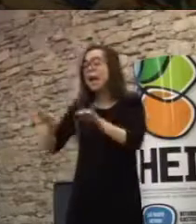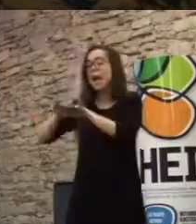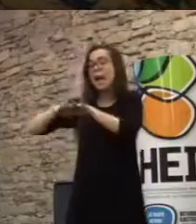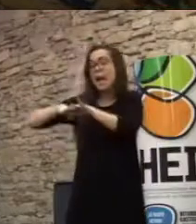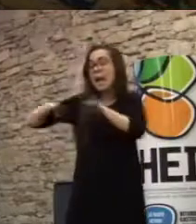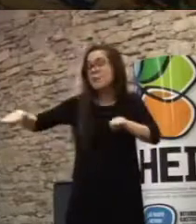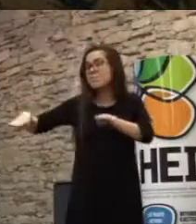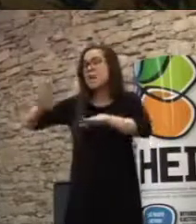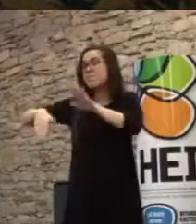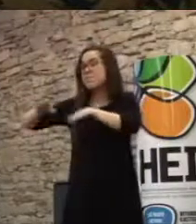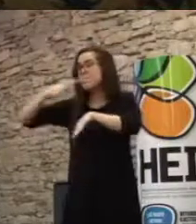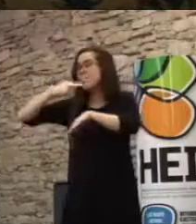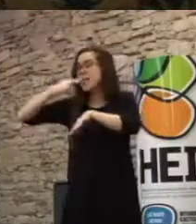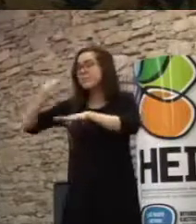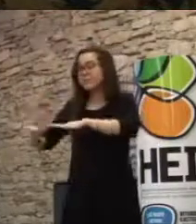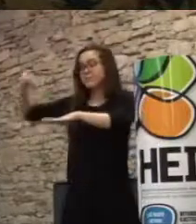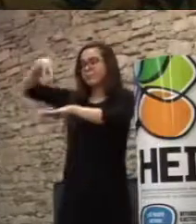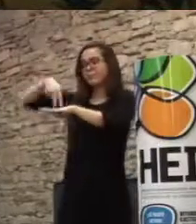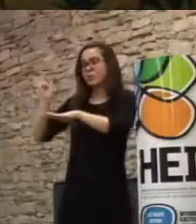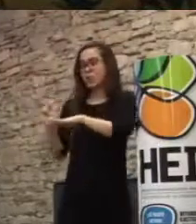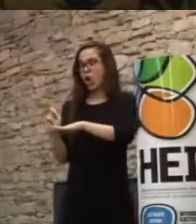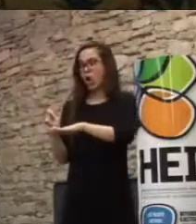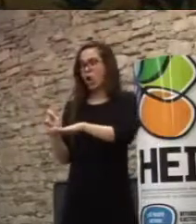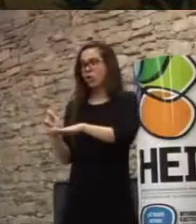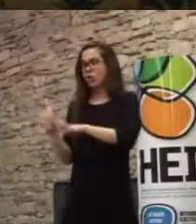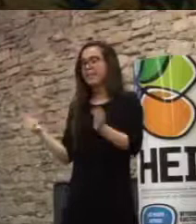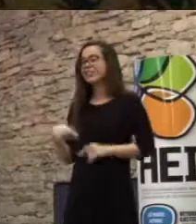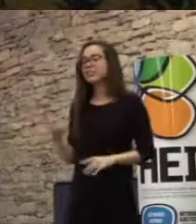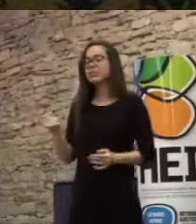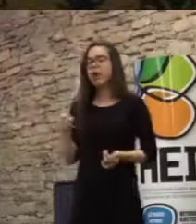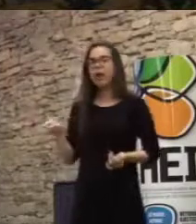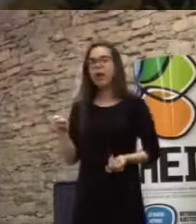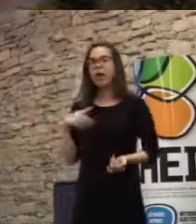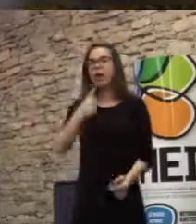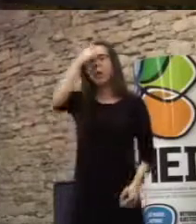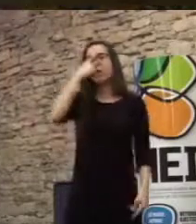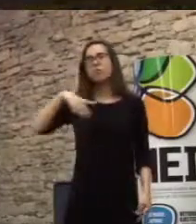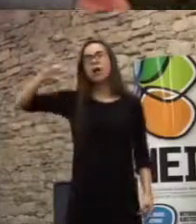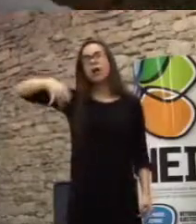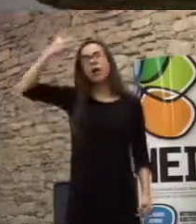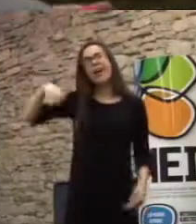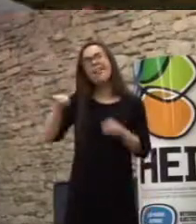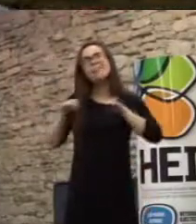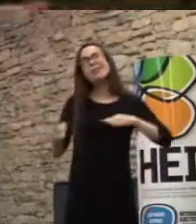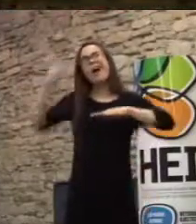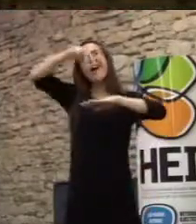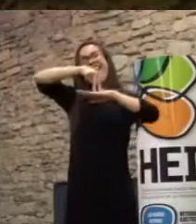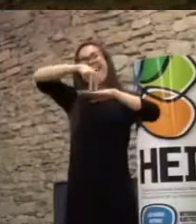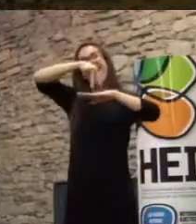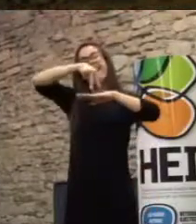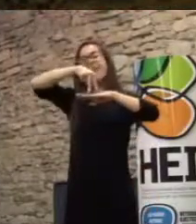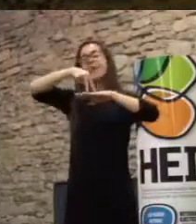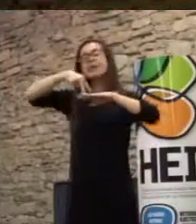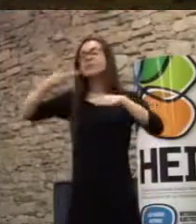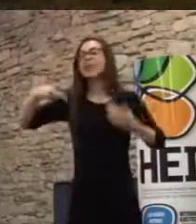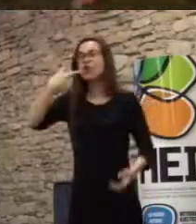quitamos el no y la imagen que en su cerebro cuál es la de él mismo poniendo los pies en la mesa con lo cual